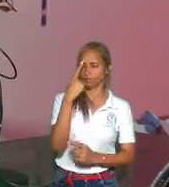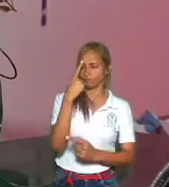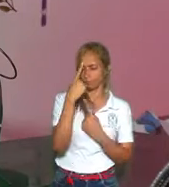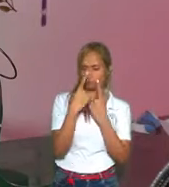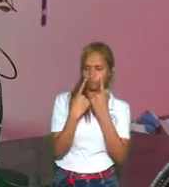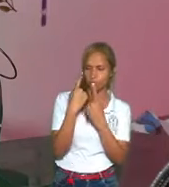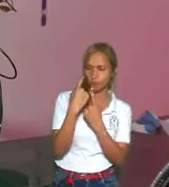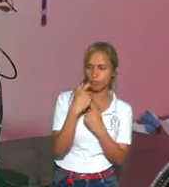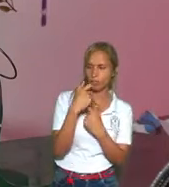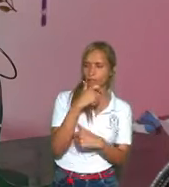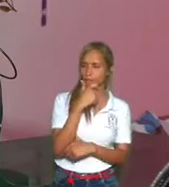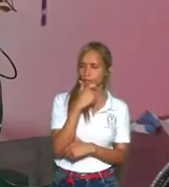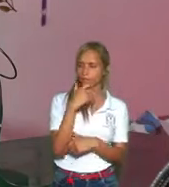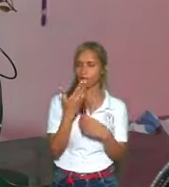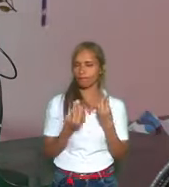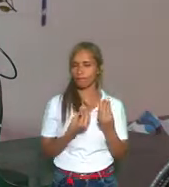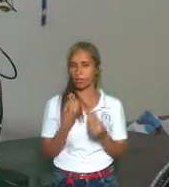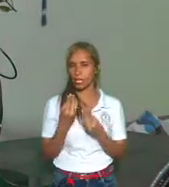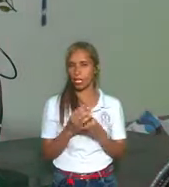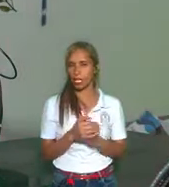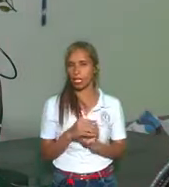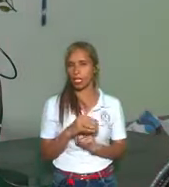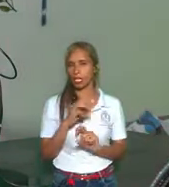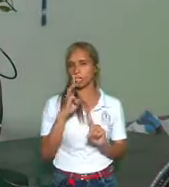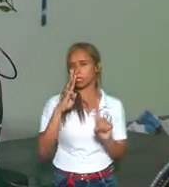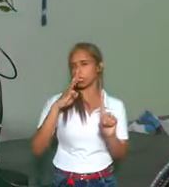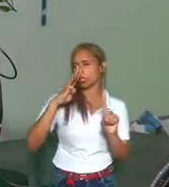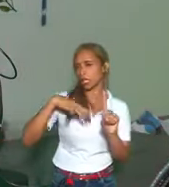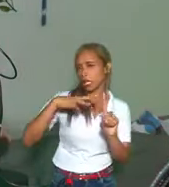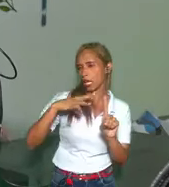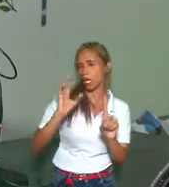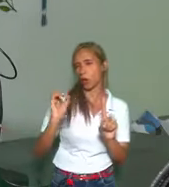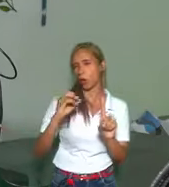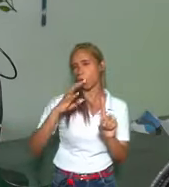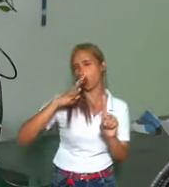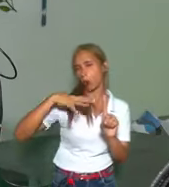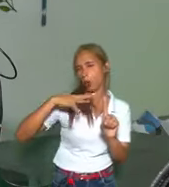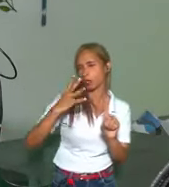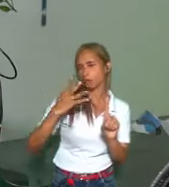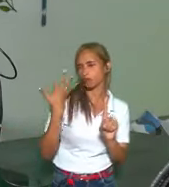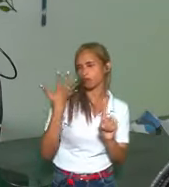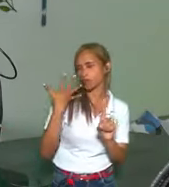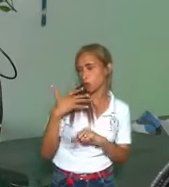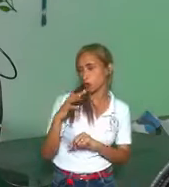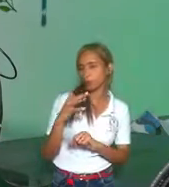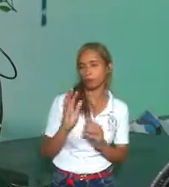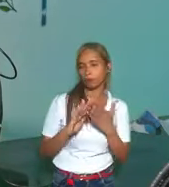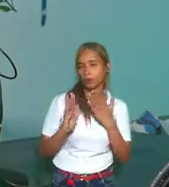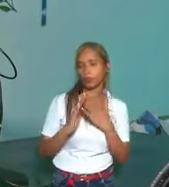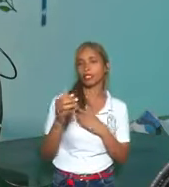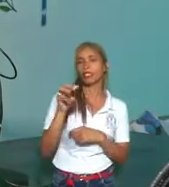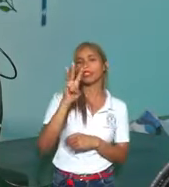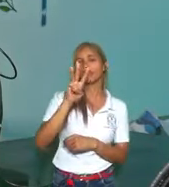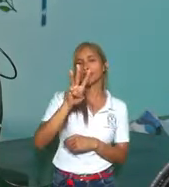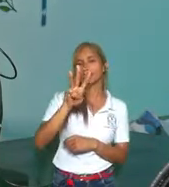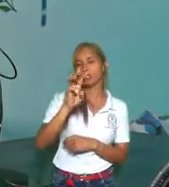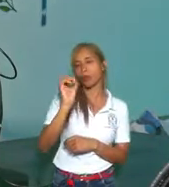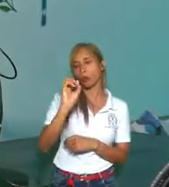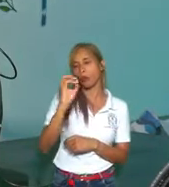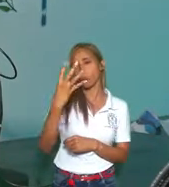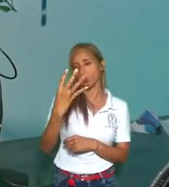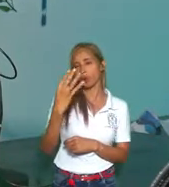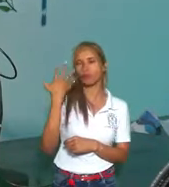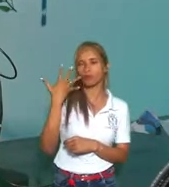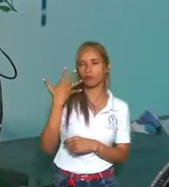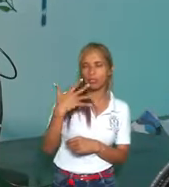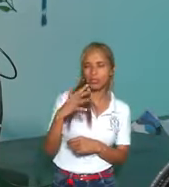dar como, o sea, 3-4 días más, o sea, de acuerdo a lo que manifieste el usuario, porque pues también es importante tener en cuenta